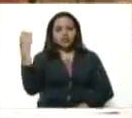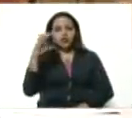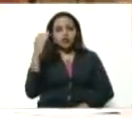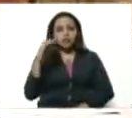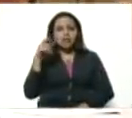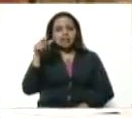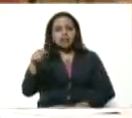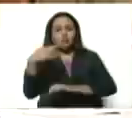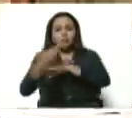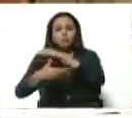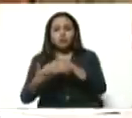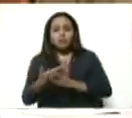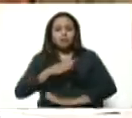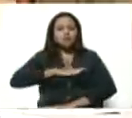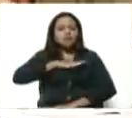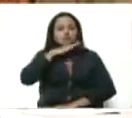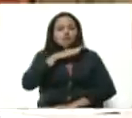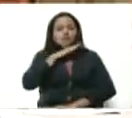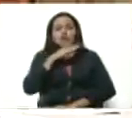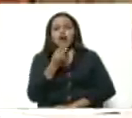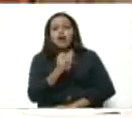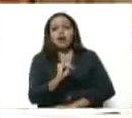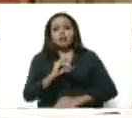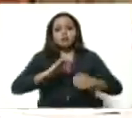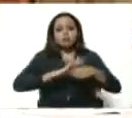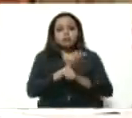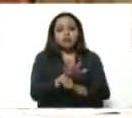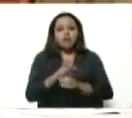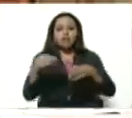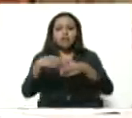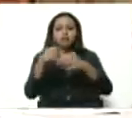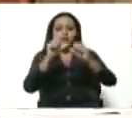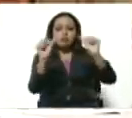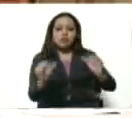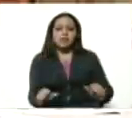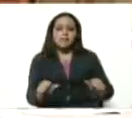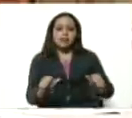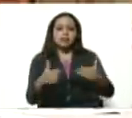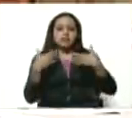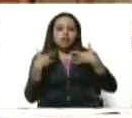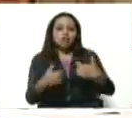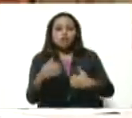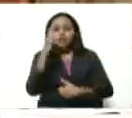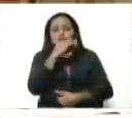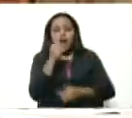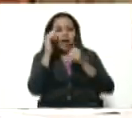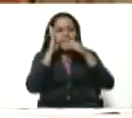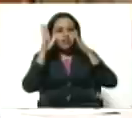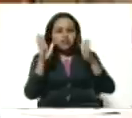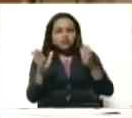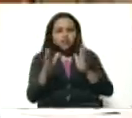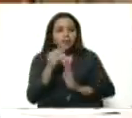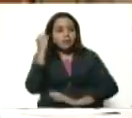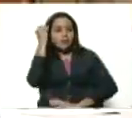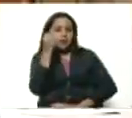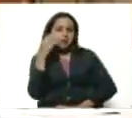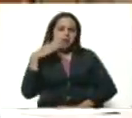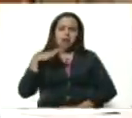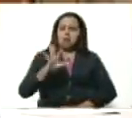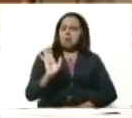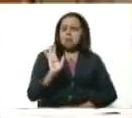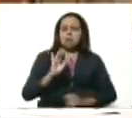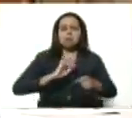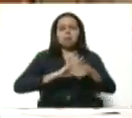de desbordamiento que se vive en su sistema de salud por no atender por no creer que la pandemia